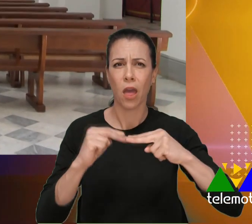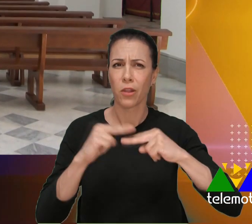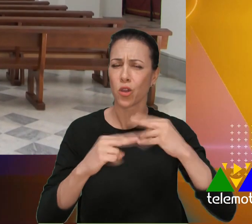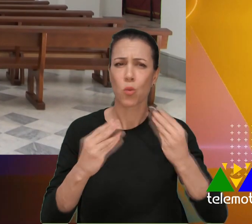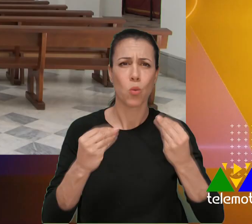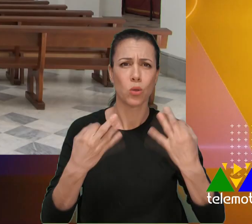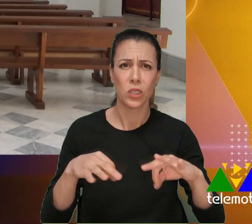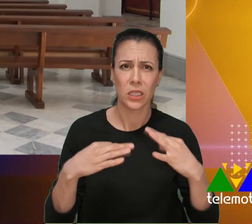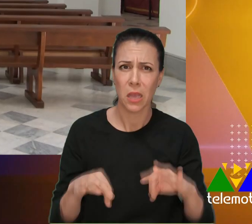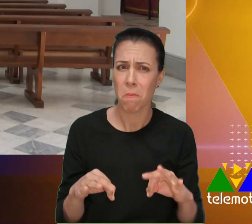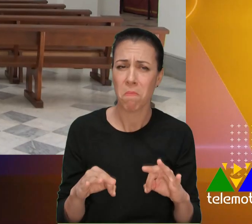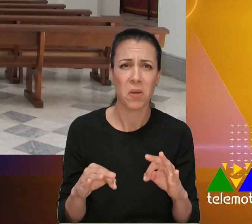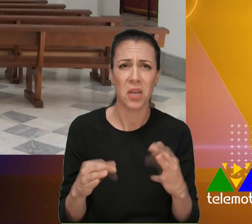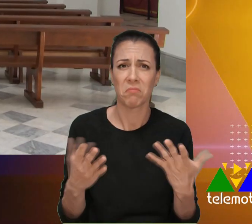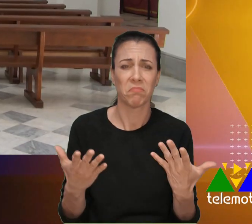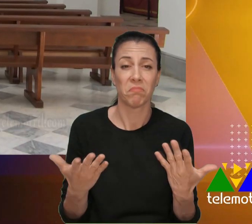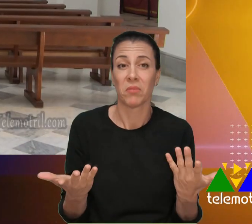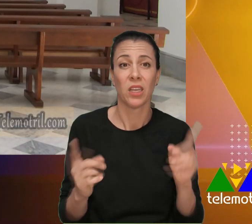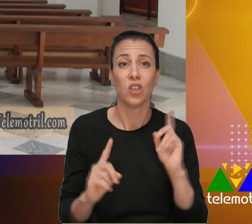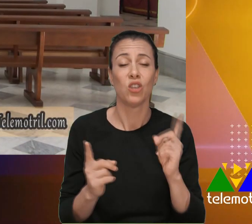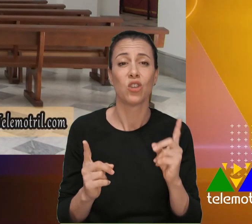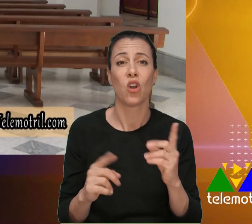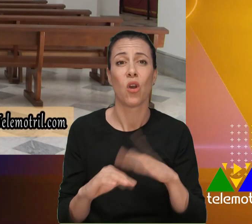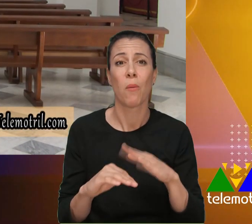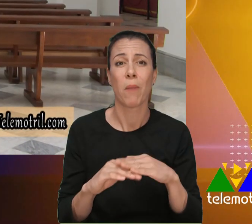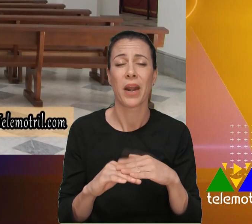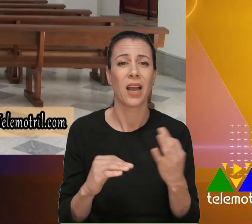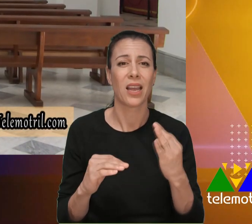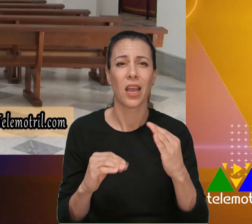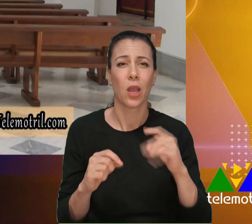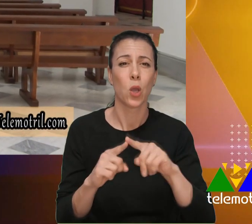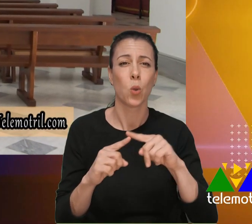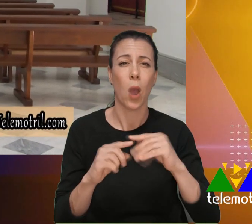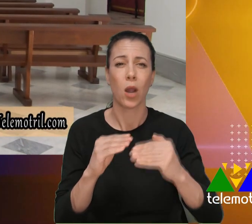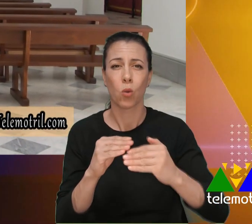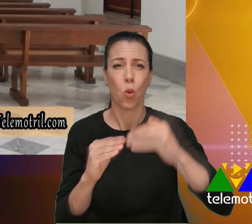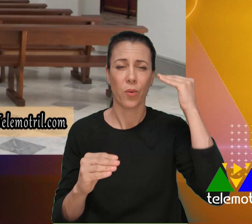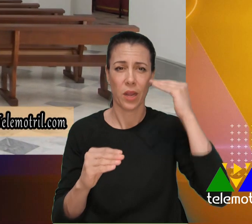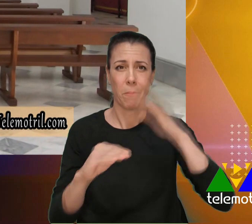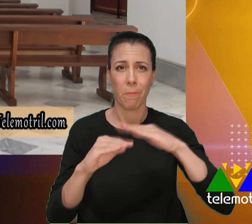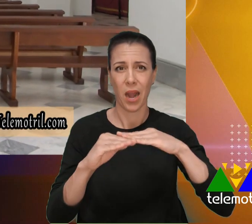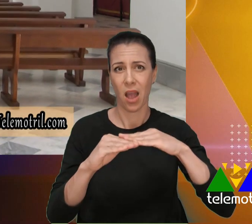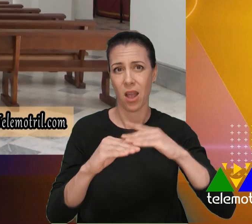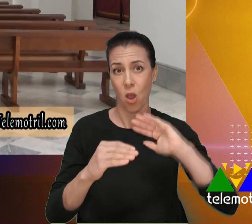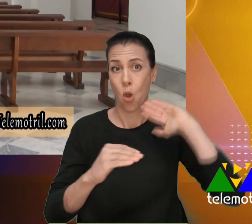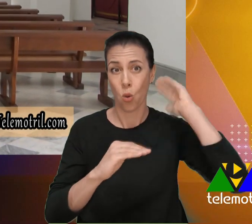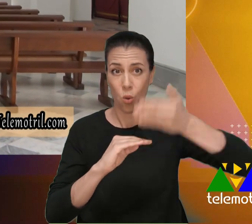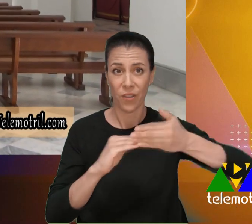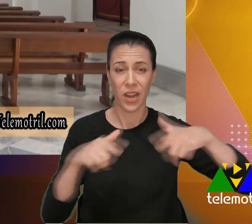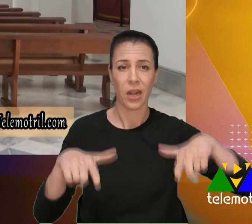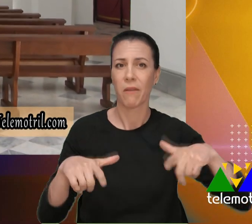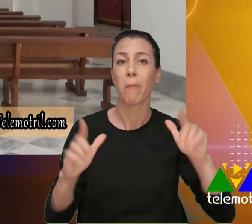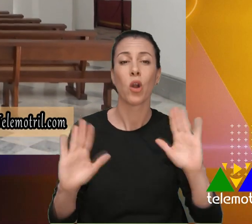simple, muy austero, con el simple hecho de cubrir, de cerrar la nave y poco más. Aquí no hay ningún tipo